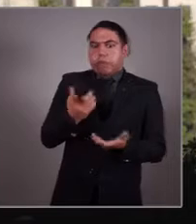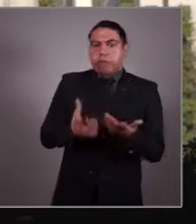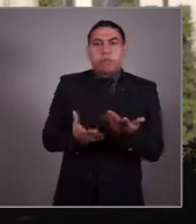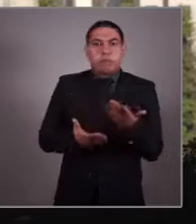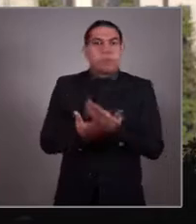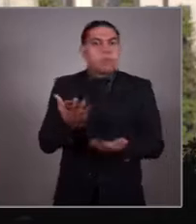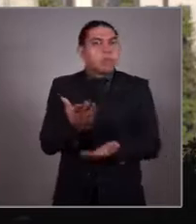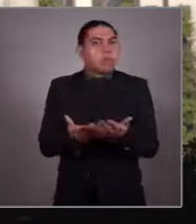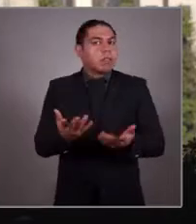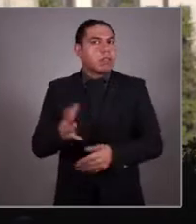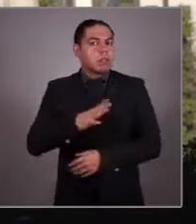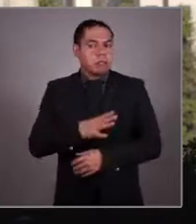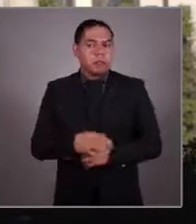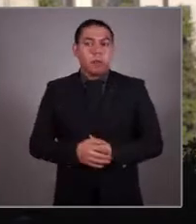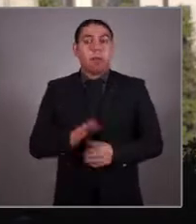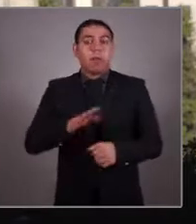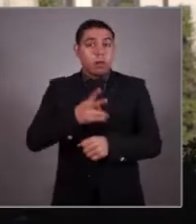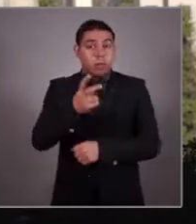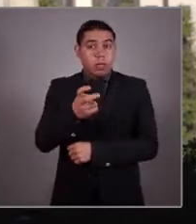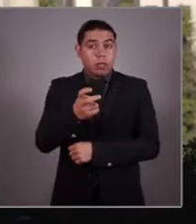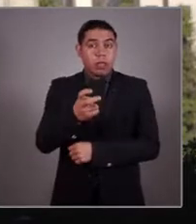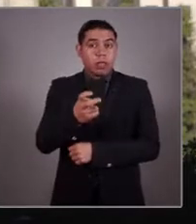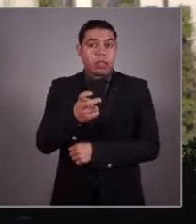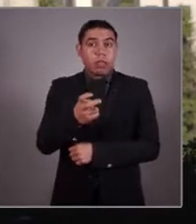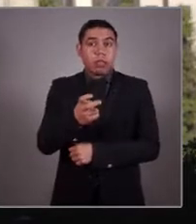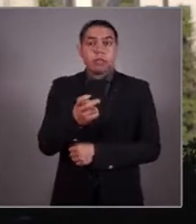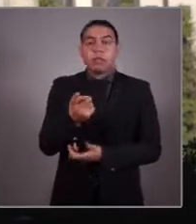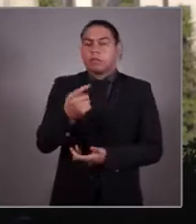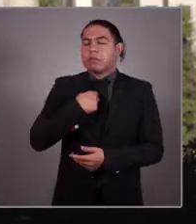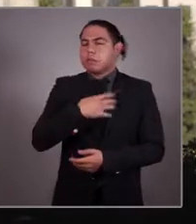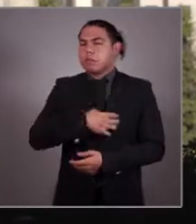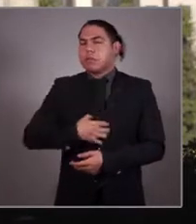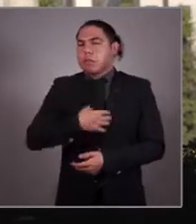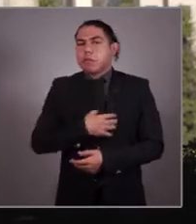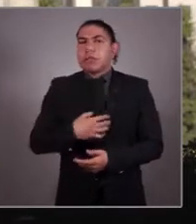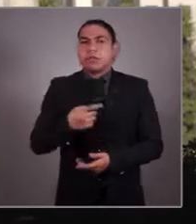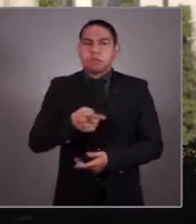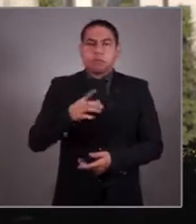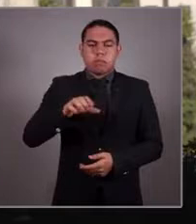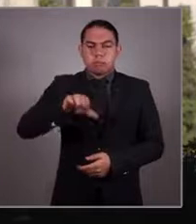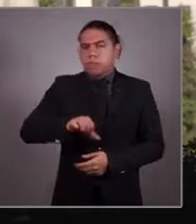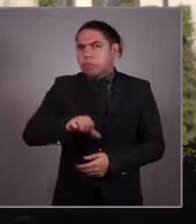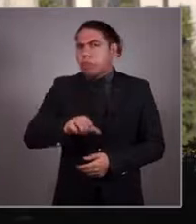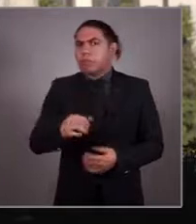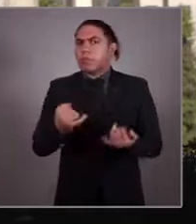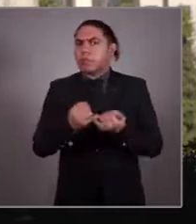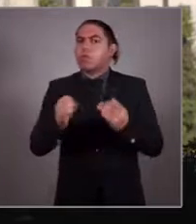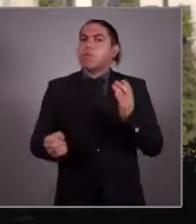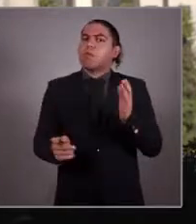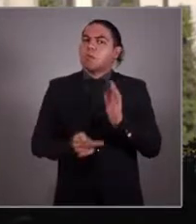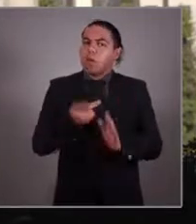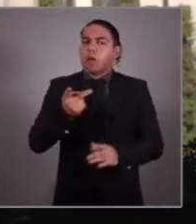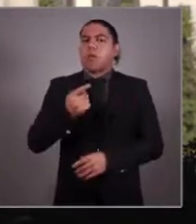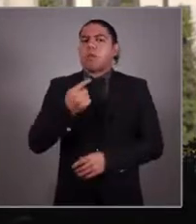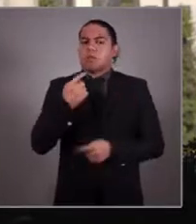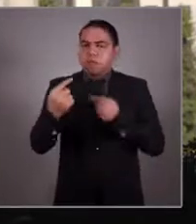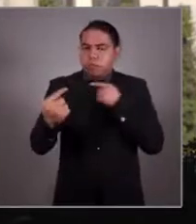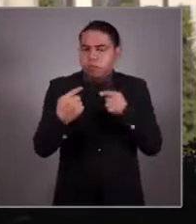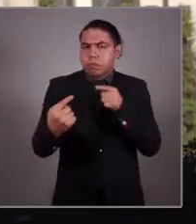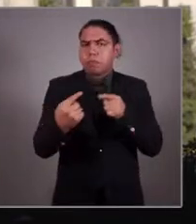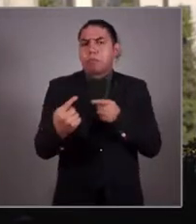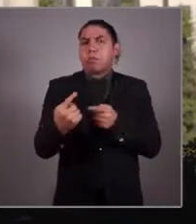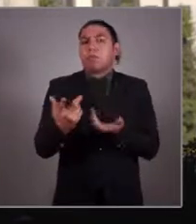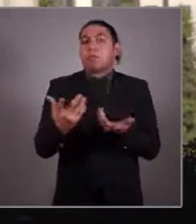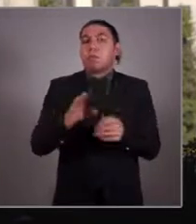mismos. Por eso, me da mucho gusto estar aquí teniendo nuevamente este diálogo y esta